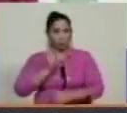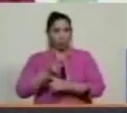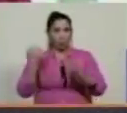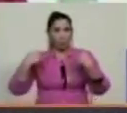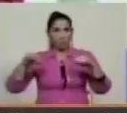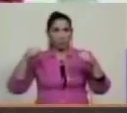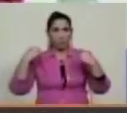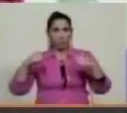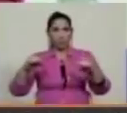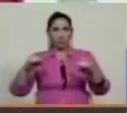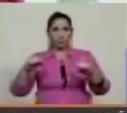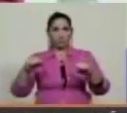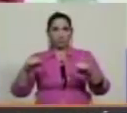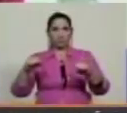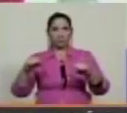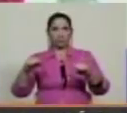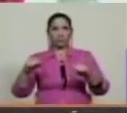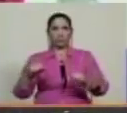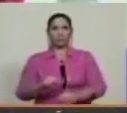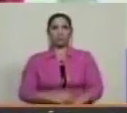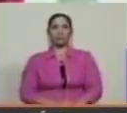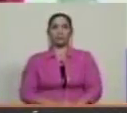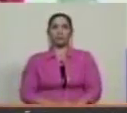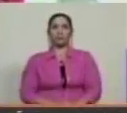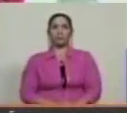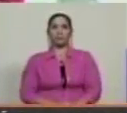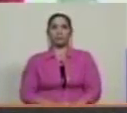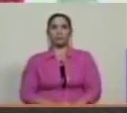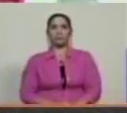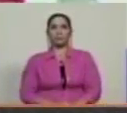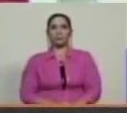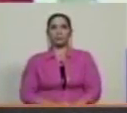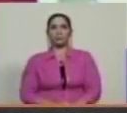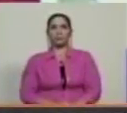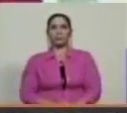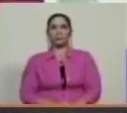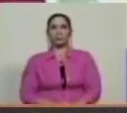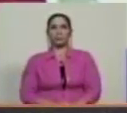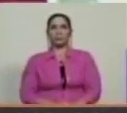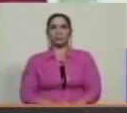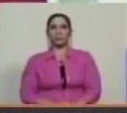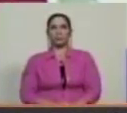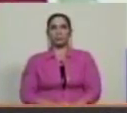sino para impedírselo, ponérselo bien difícil a quien quiera hacerlo.